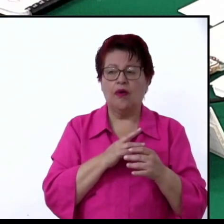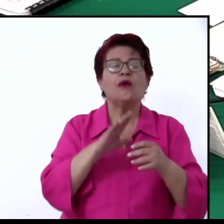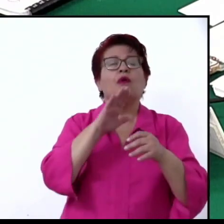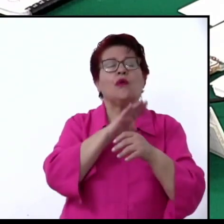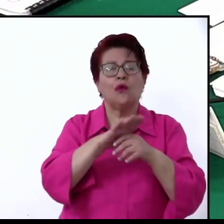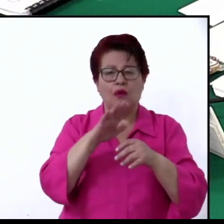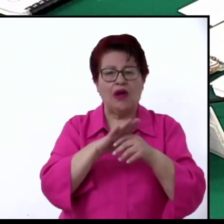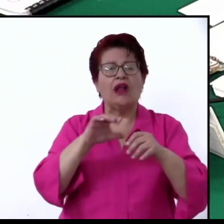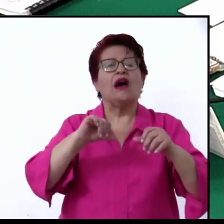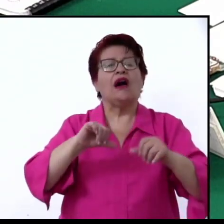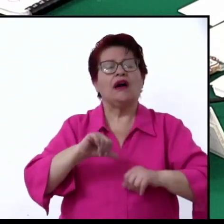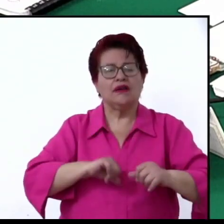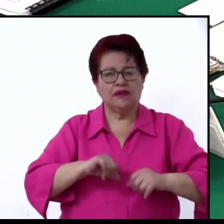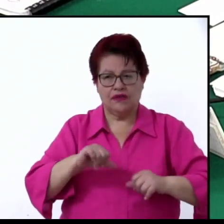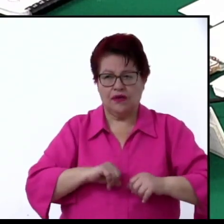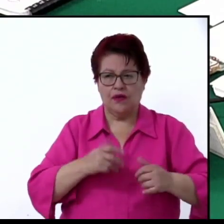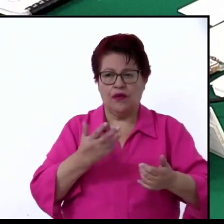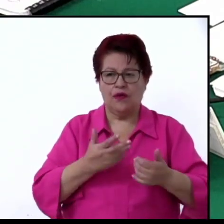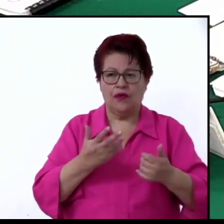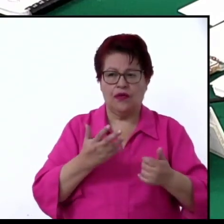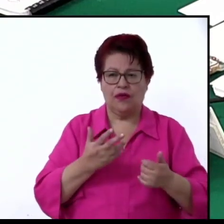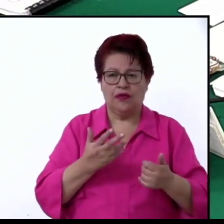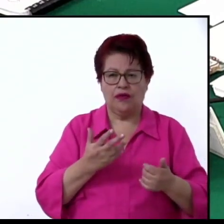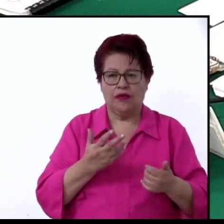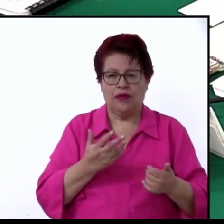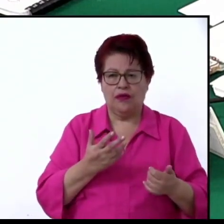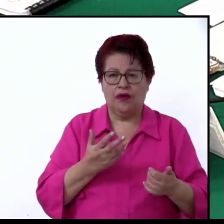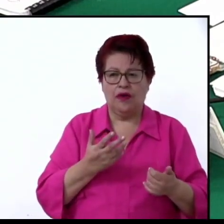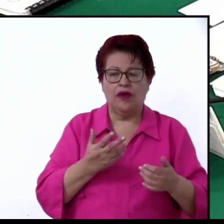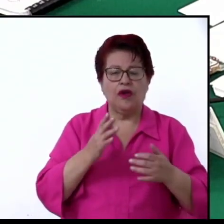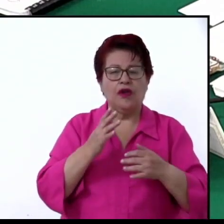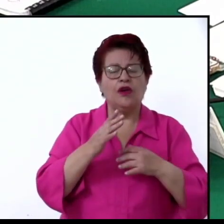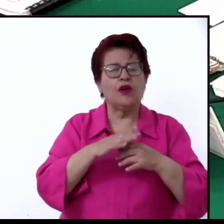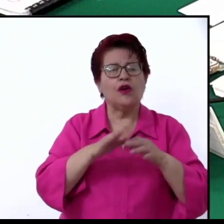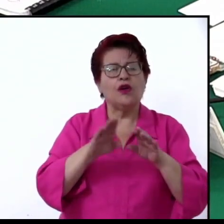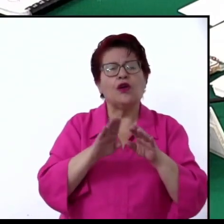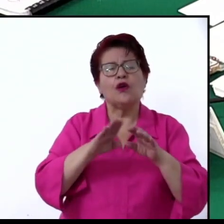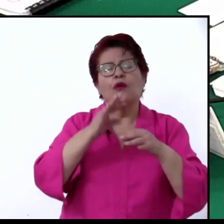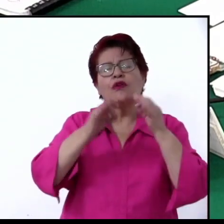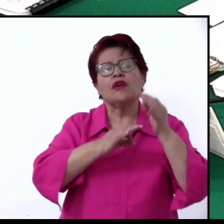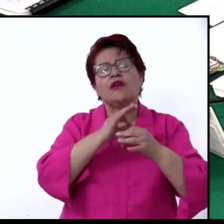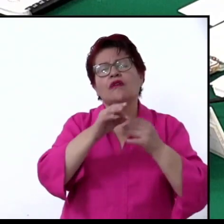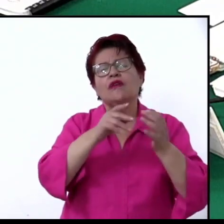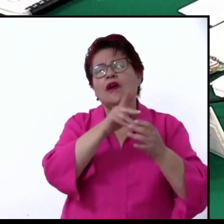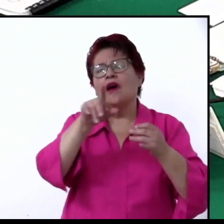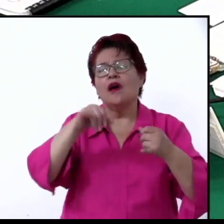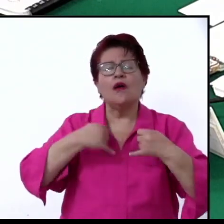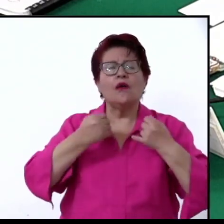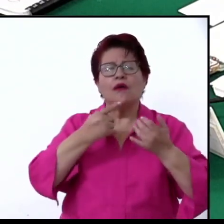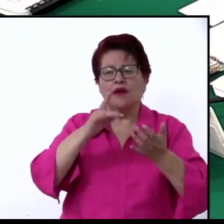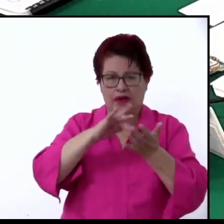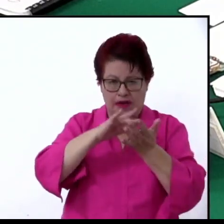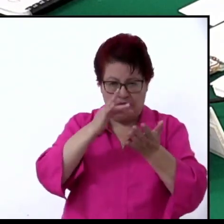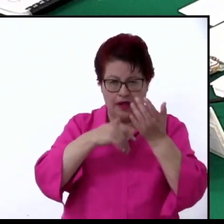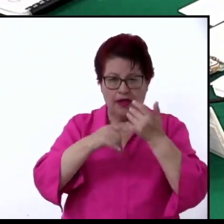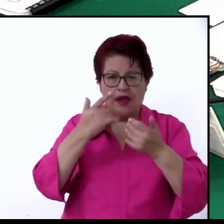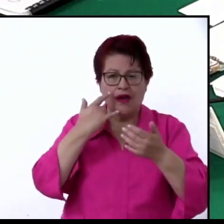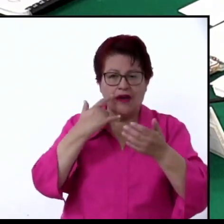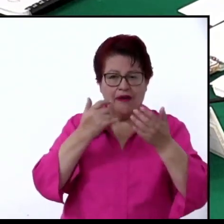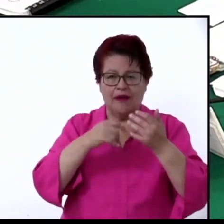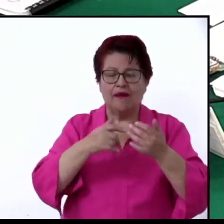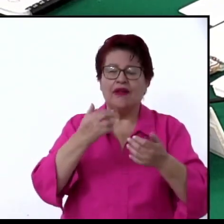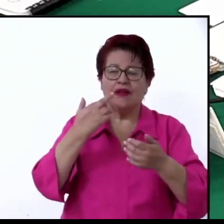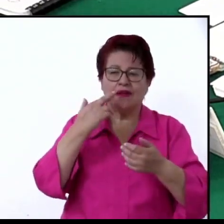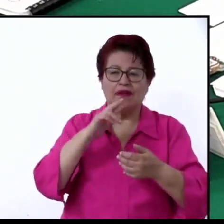¿Cuáles son las acciones y cómo se difunden a los jóvenes? Le agradezco mucho por sus amables